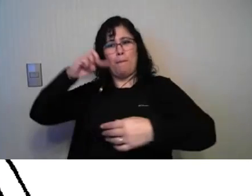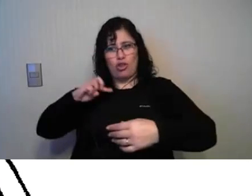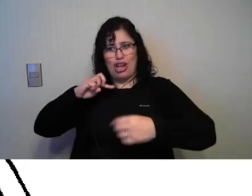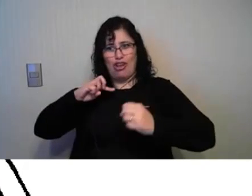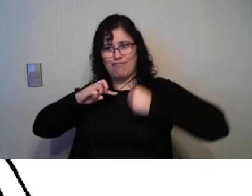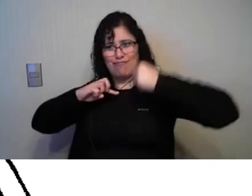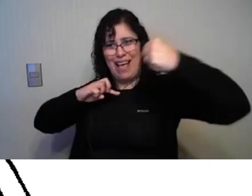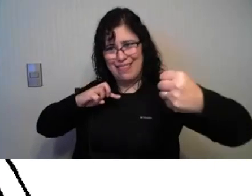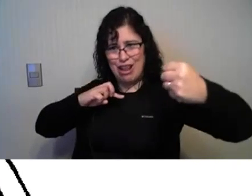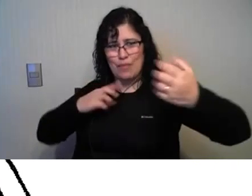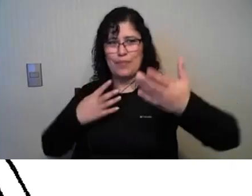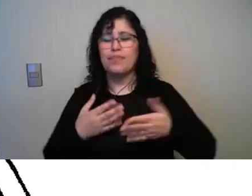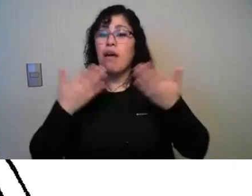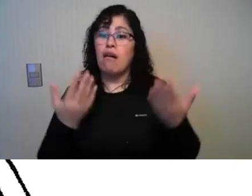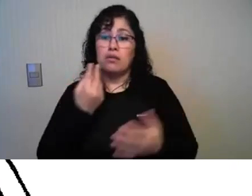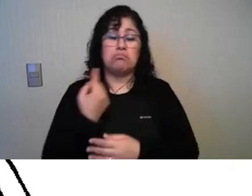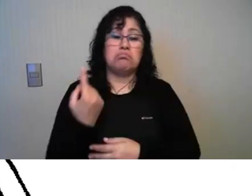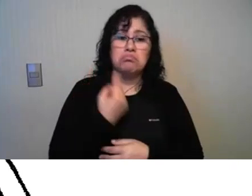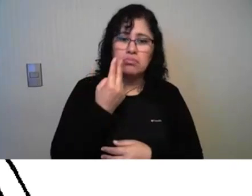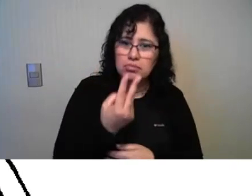Si nosotros podemos ver